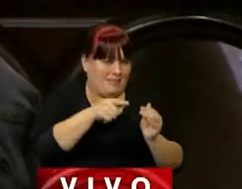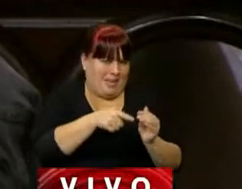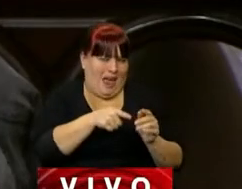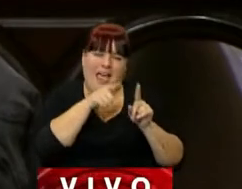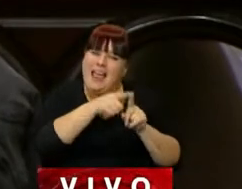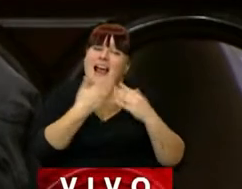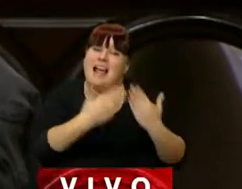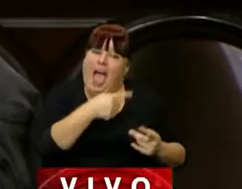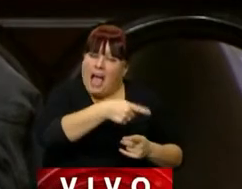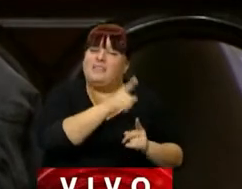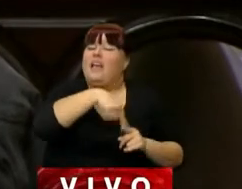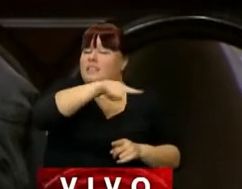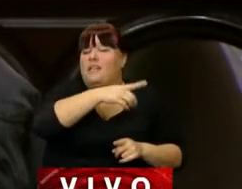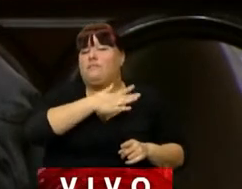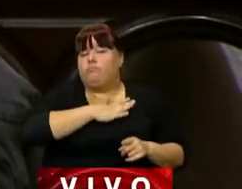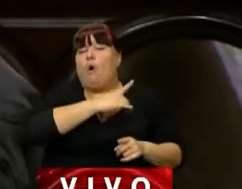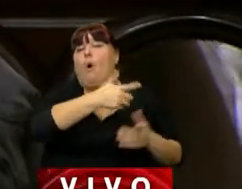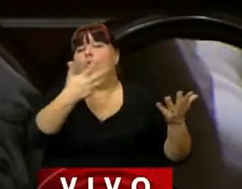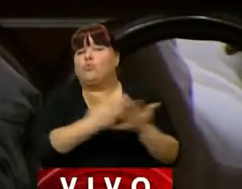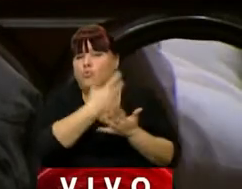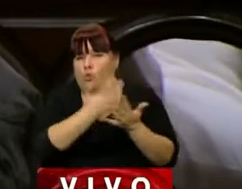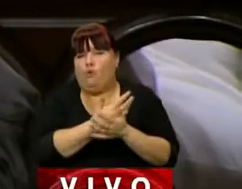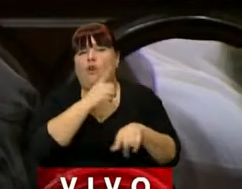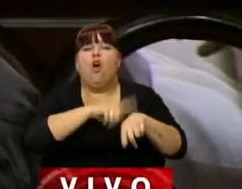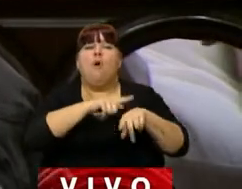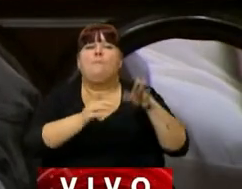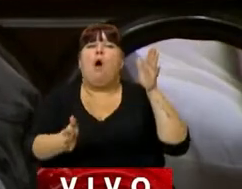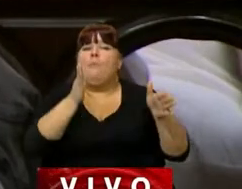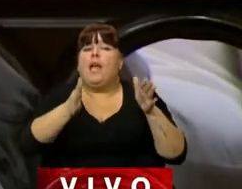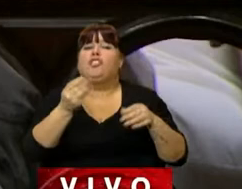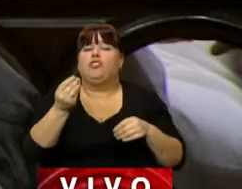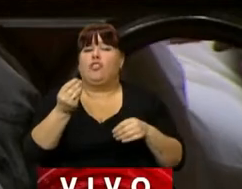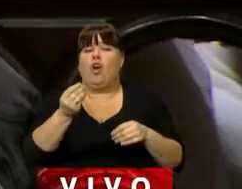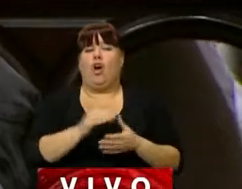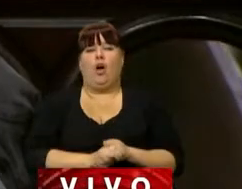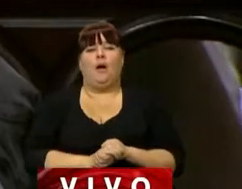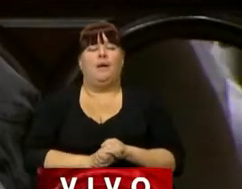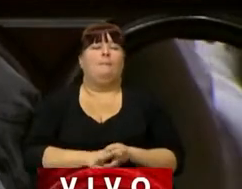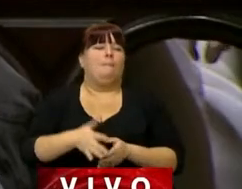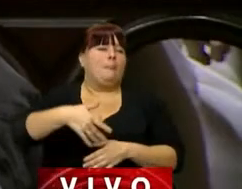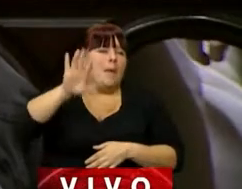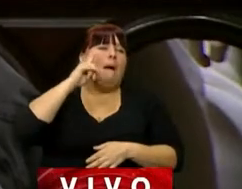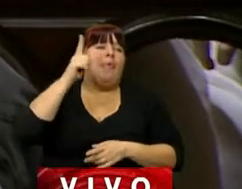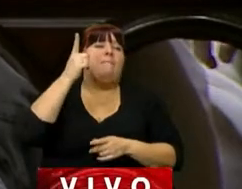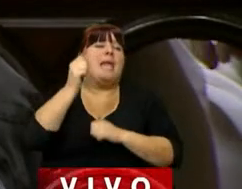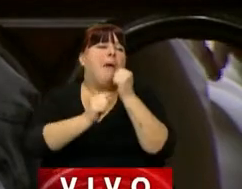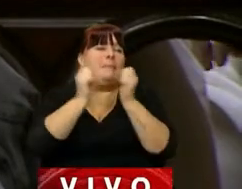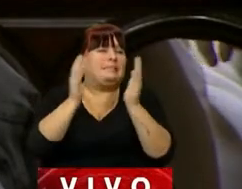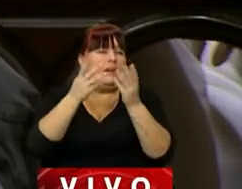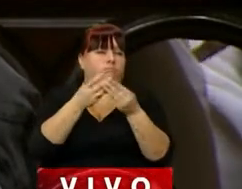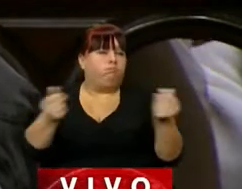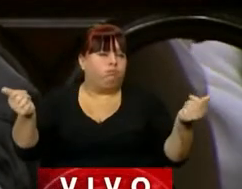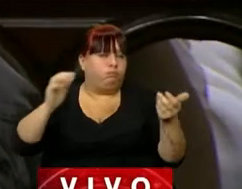que son las que sufrieron la época en la que miles de ellas